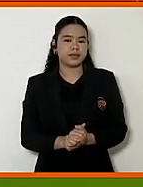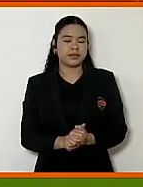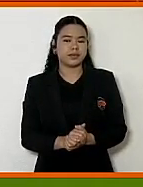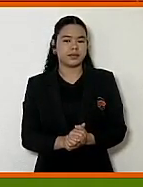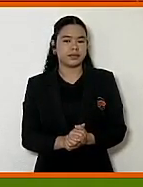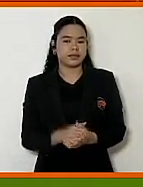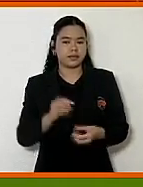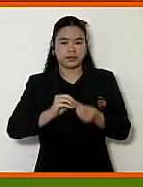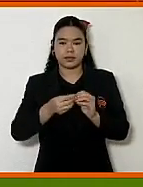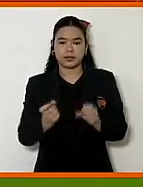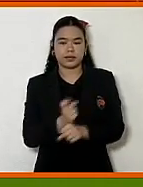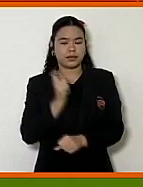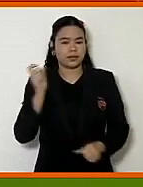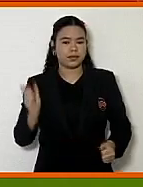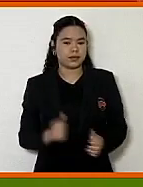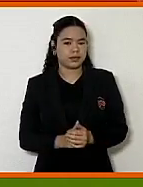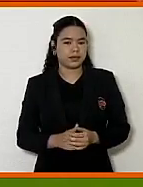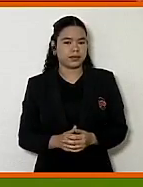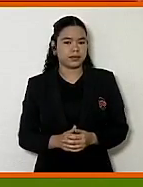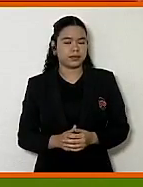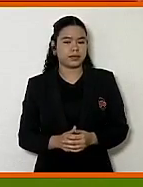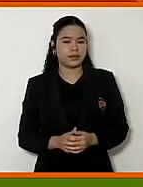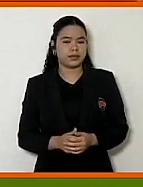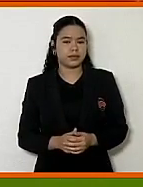El número favorecido es